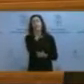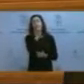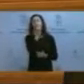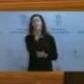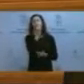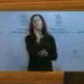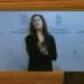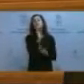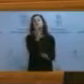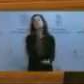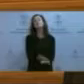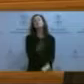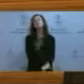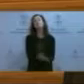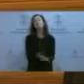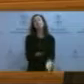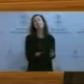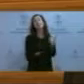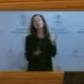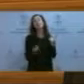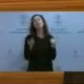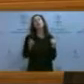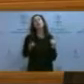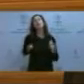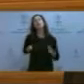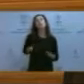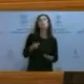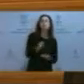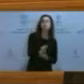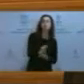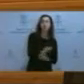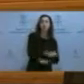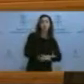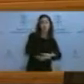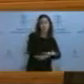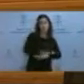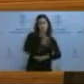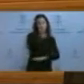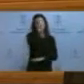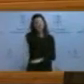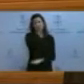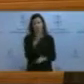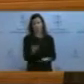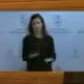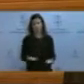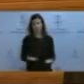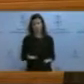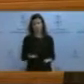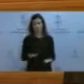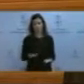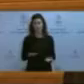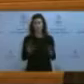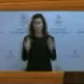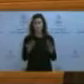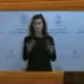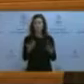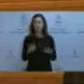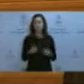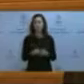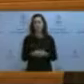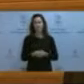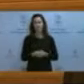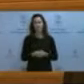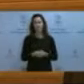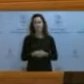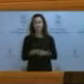demuestran en qué se debería haber gastado el dinero aquel Gobierno socialista, en qué debería haber invertido el dinero aquel Gobierno socialista, en qué se